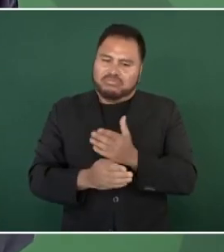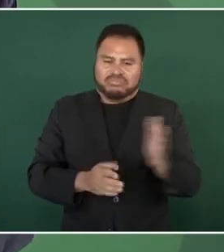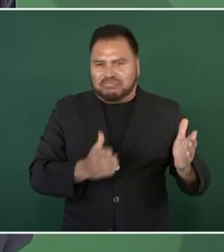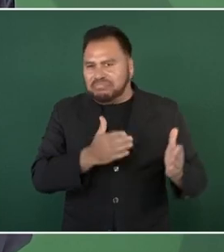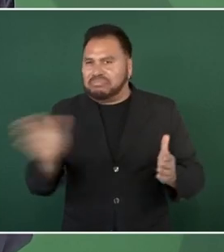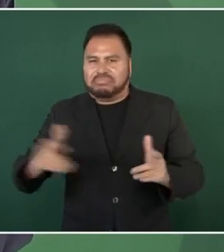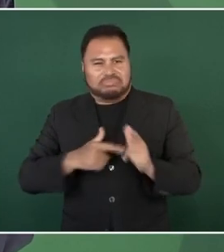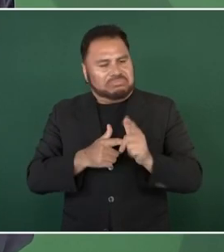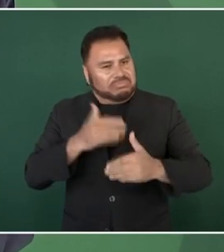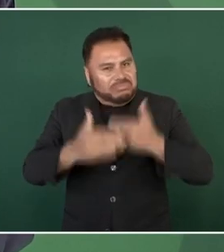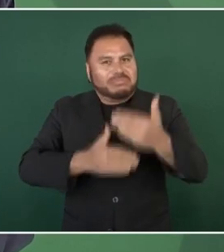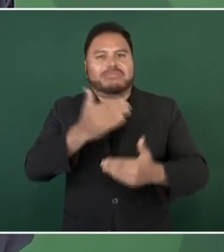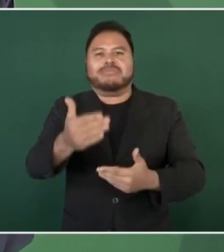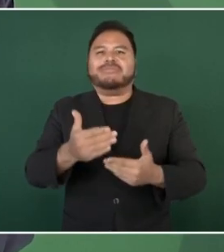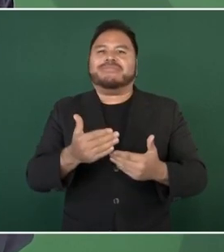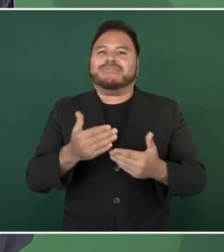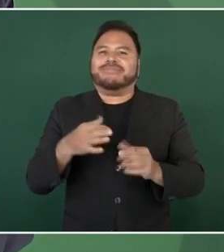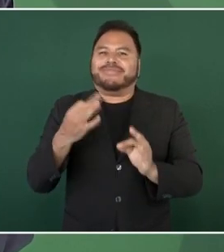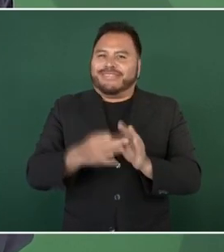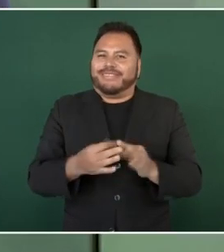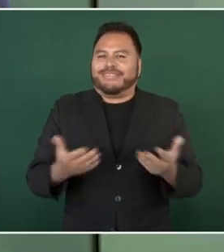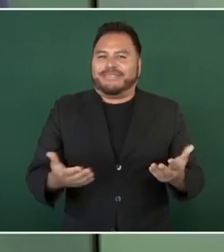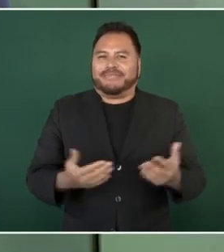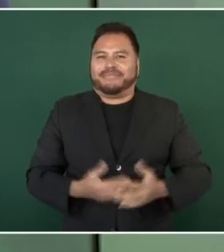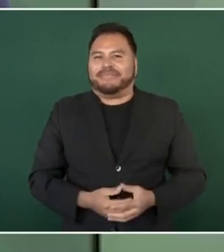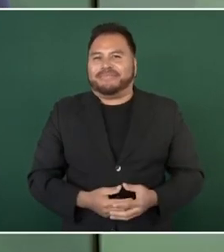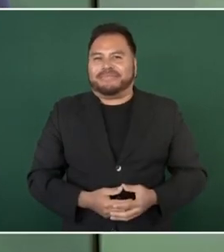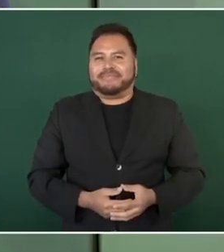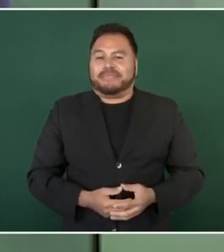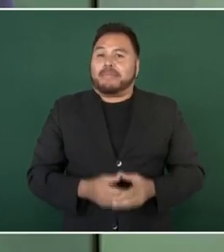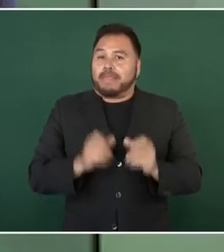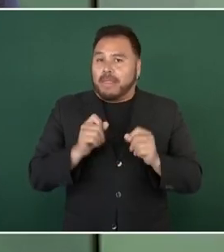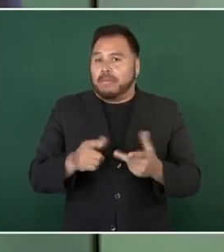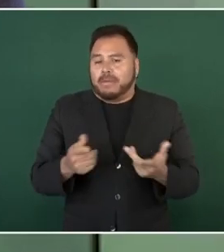baste decir que